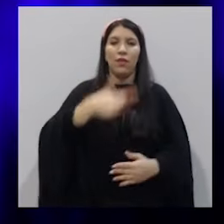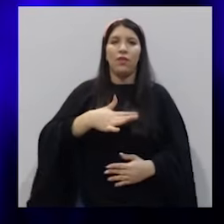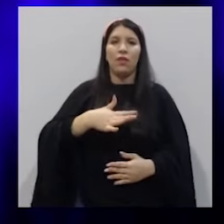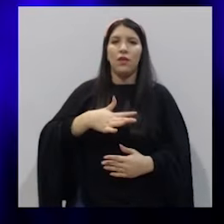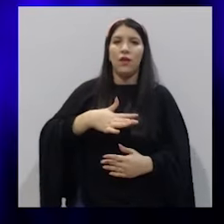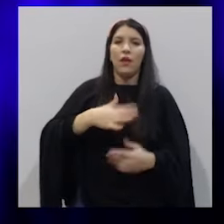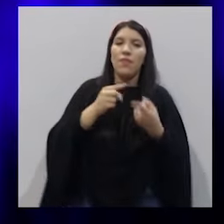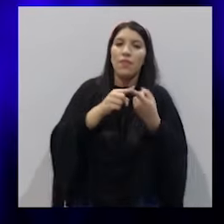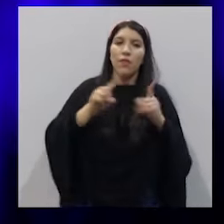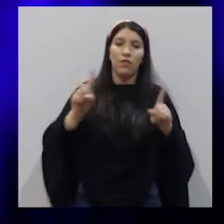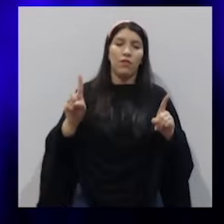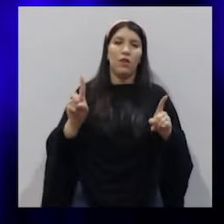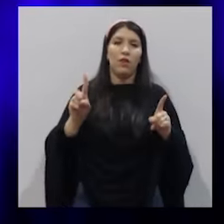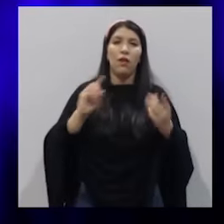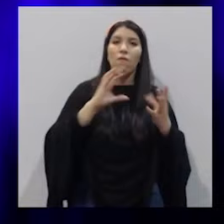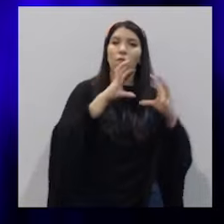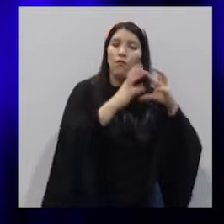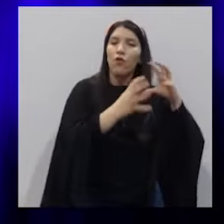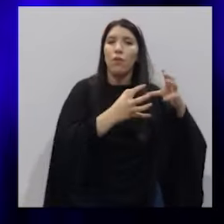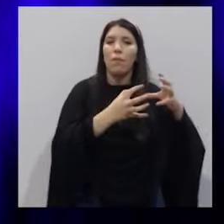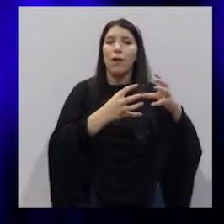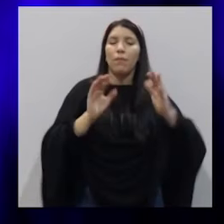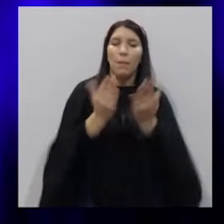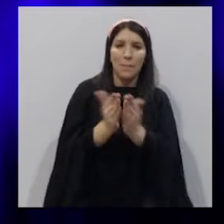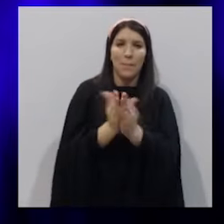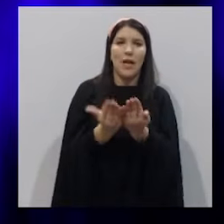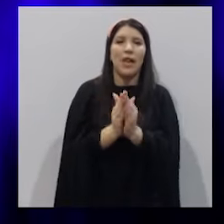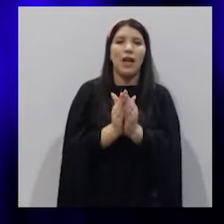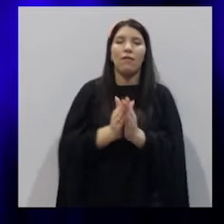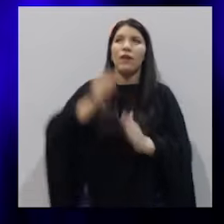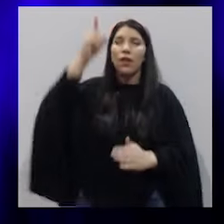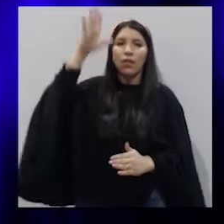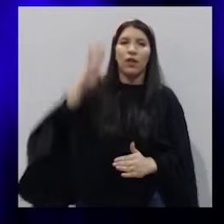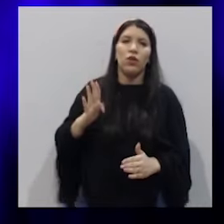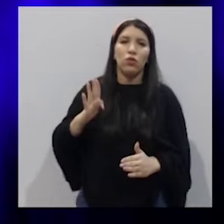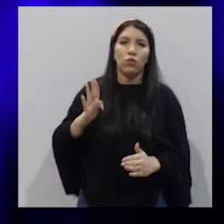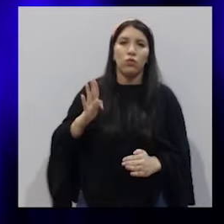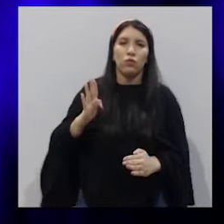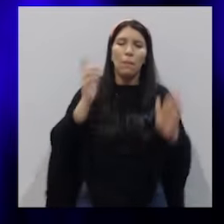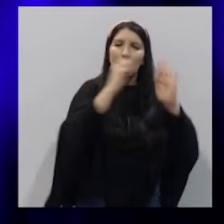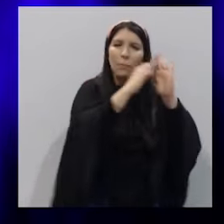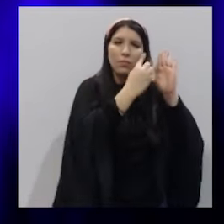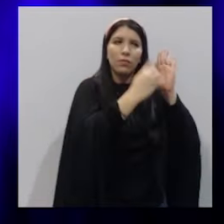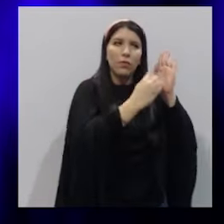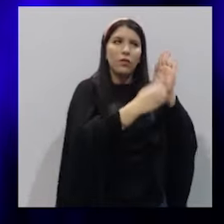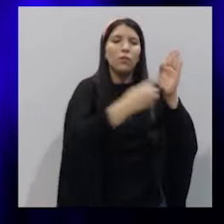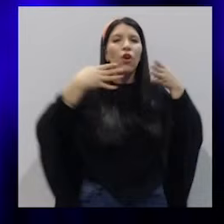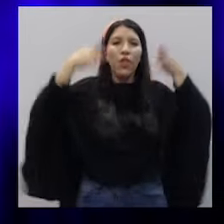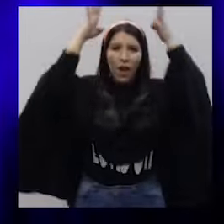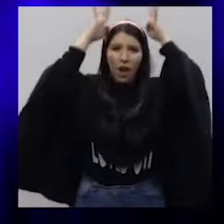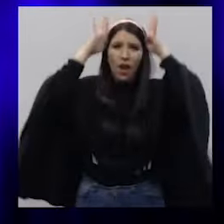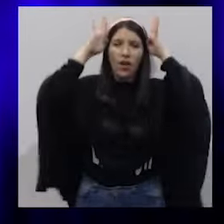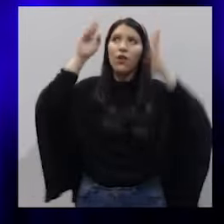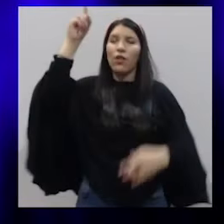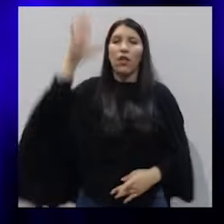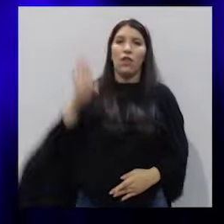que algunas ideas eran como controversiales para ellos y pablo tenía que enseñar